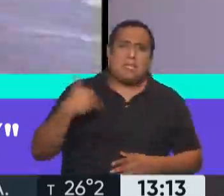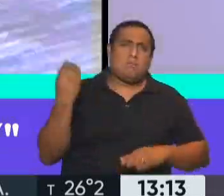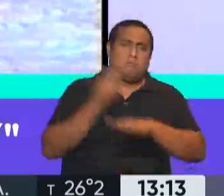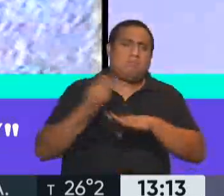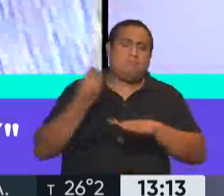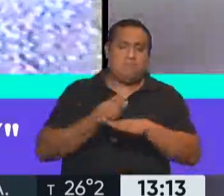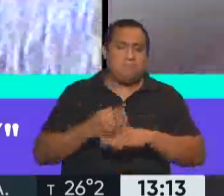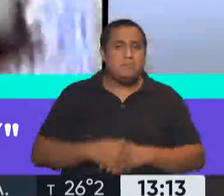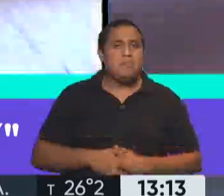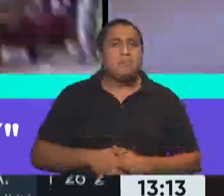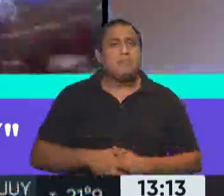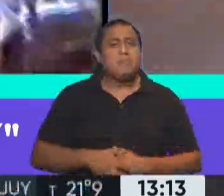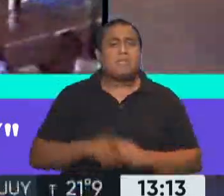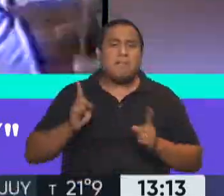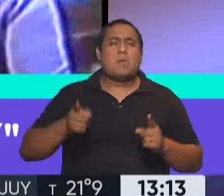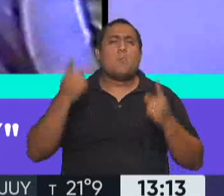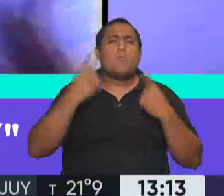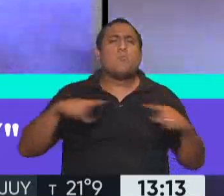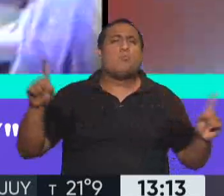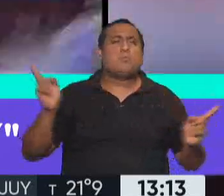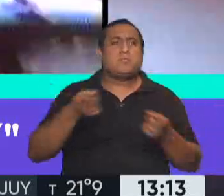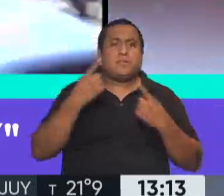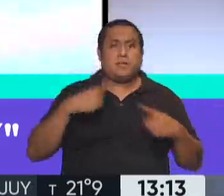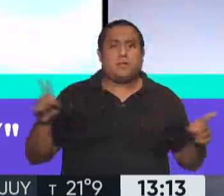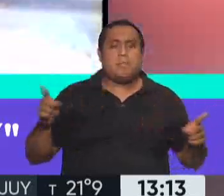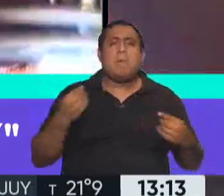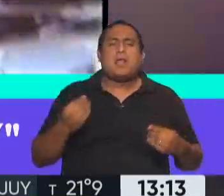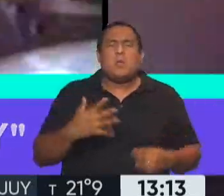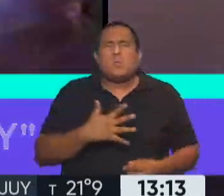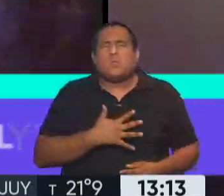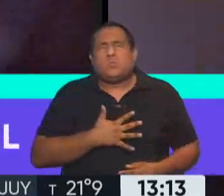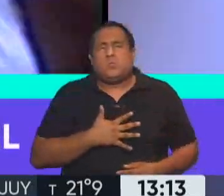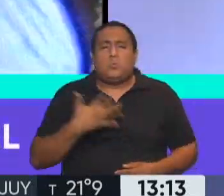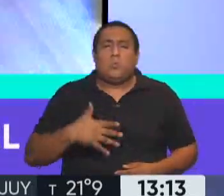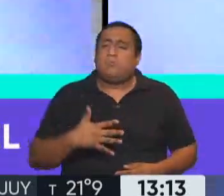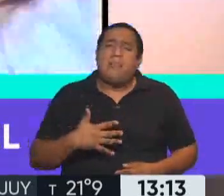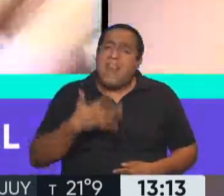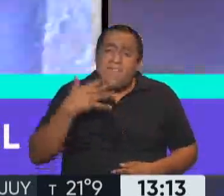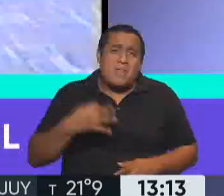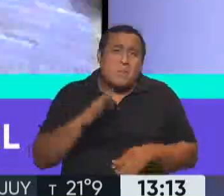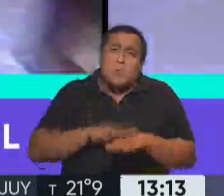una intervención musical para que no sea tan duro, porque la verdad es un momento